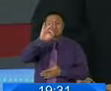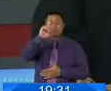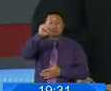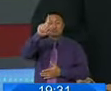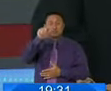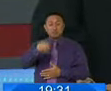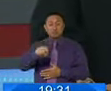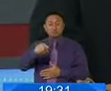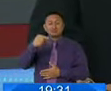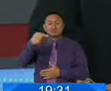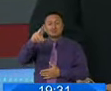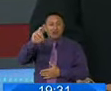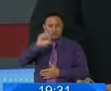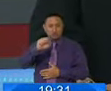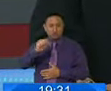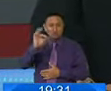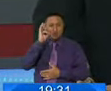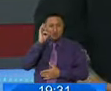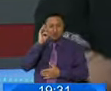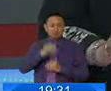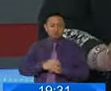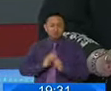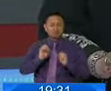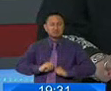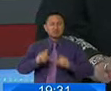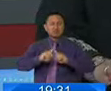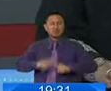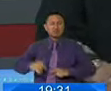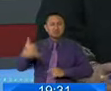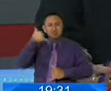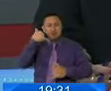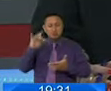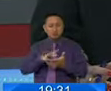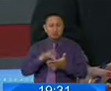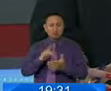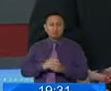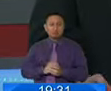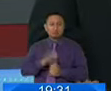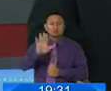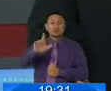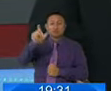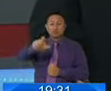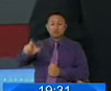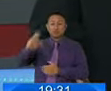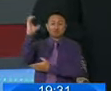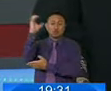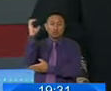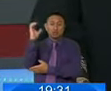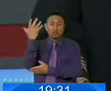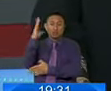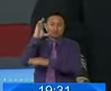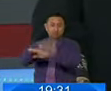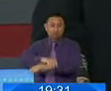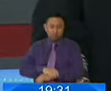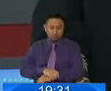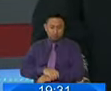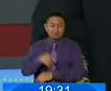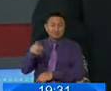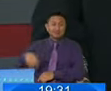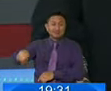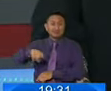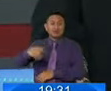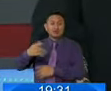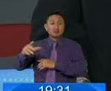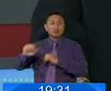de marihuana y más de 70 dispositivos electrónicos. 5 personas de nacionalidad colombiana fueron detenidas, quienes presuntamente